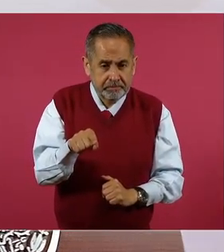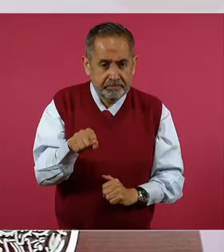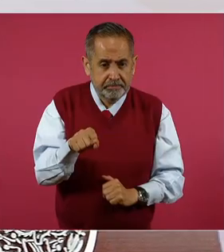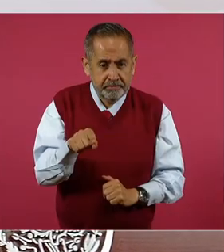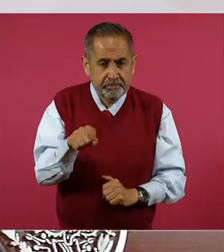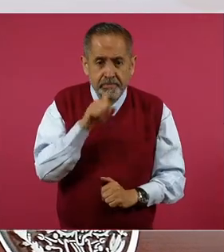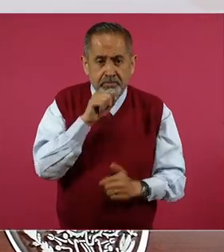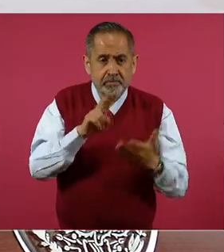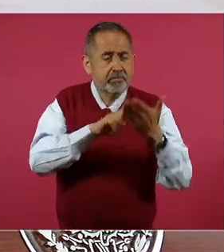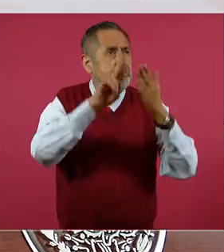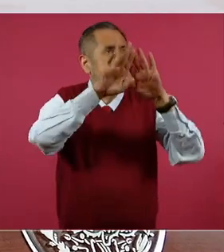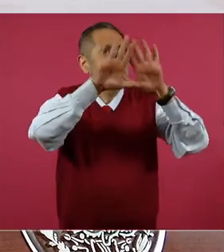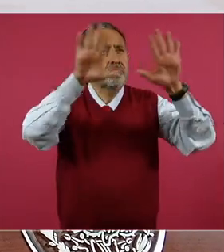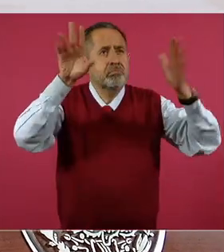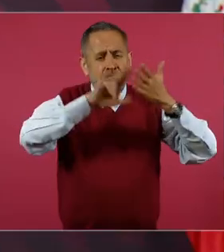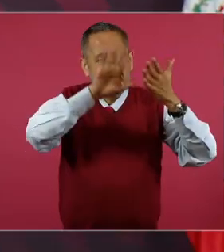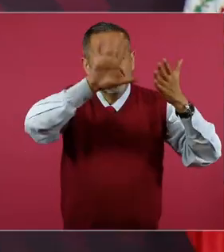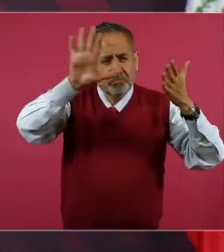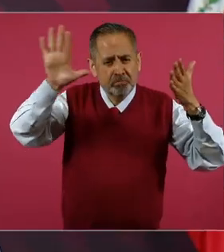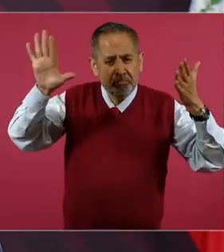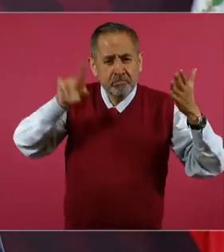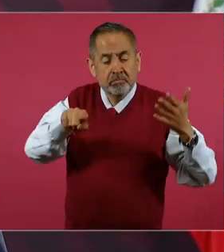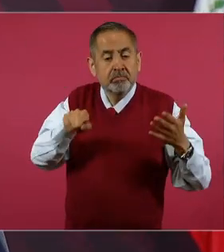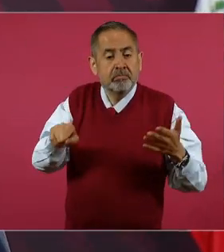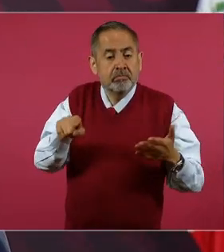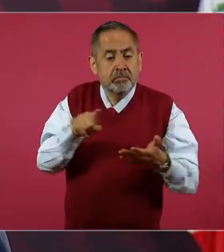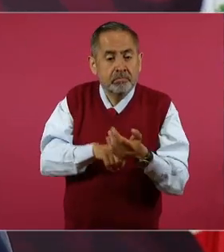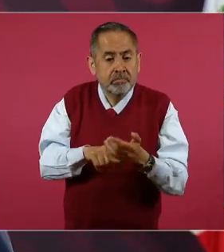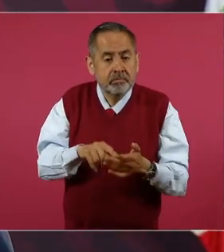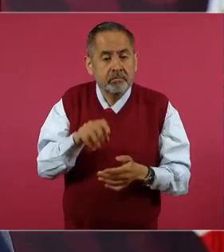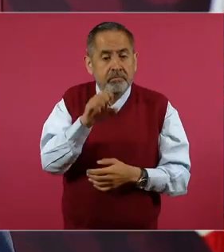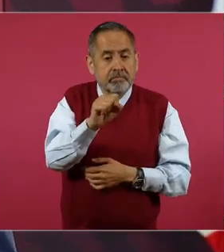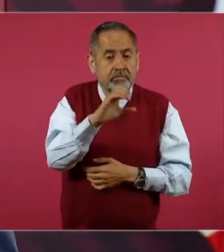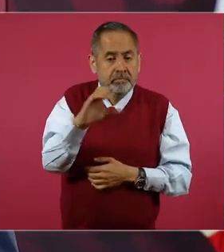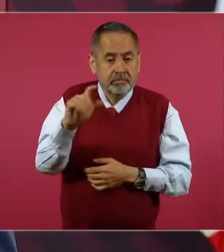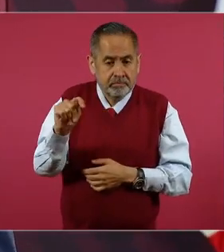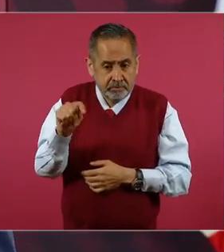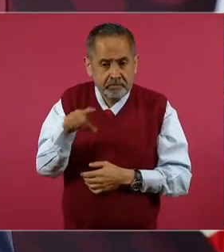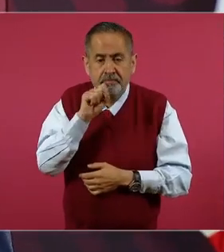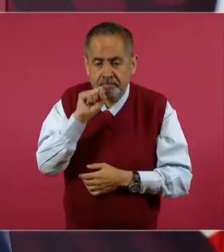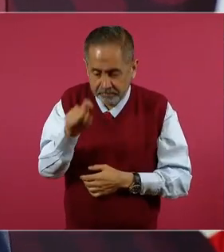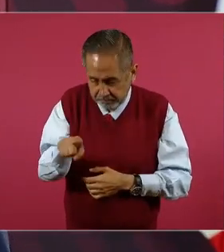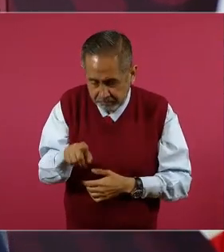Los murales de la Secretaría de Comunicaciones,